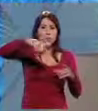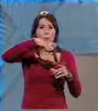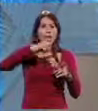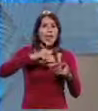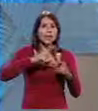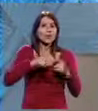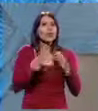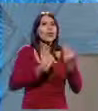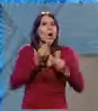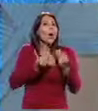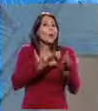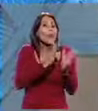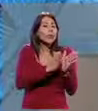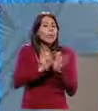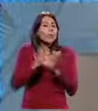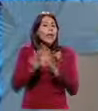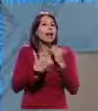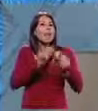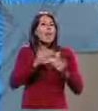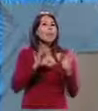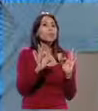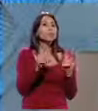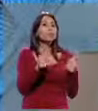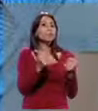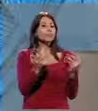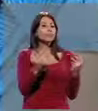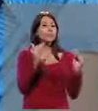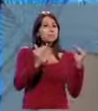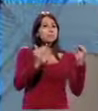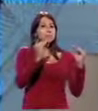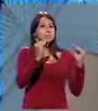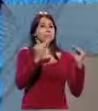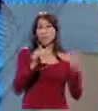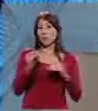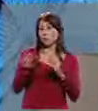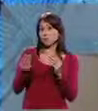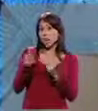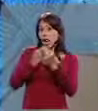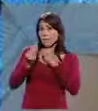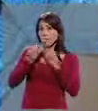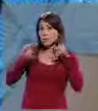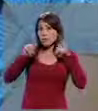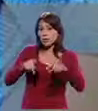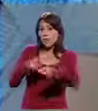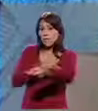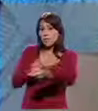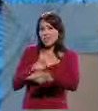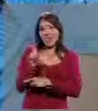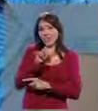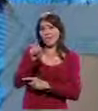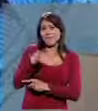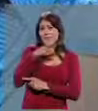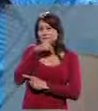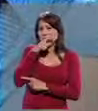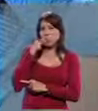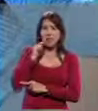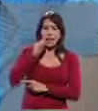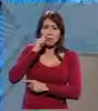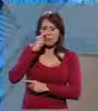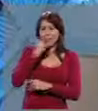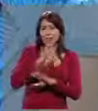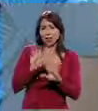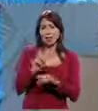también eso en el momento de preparar los alimentos bueno la alimentación del diabético no tiene por qué ser aburrida no tien Por qué ser fea